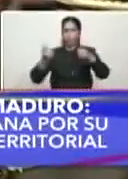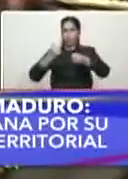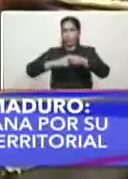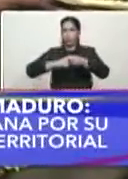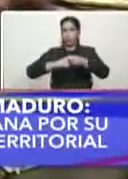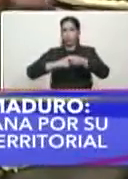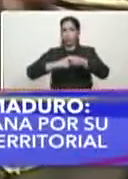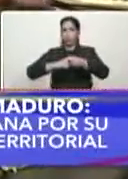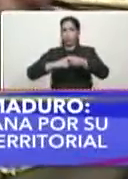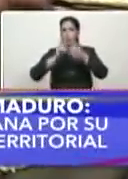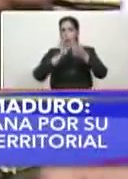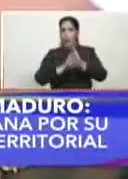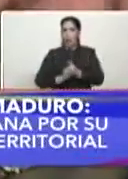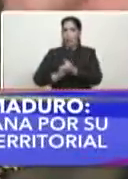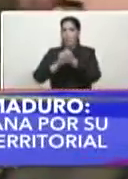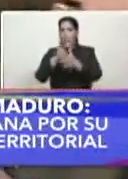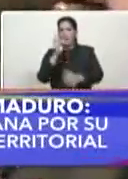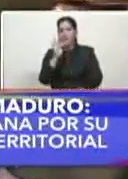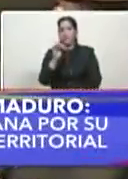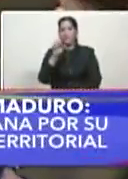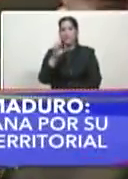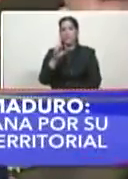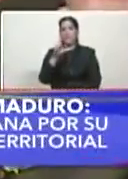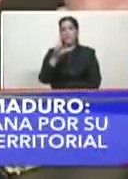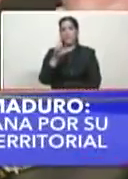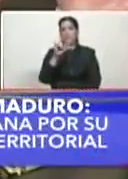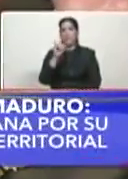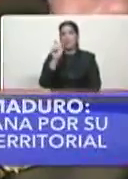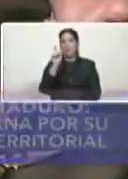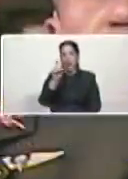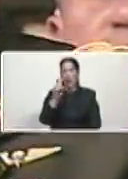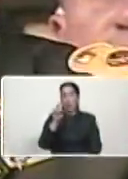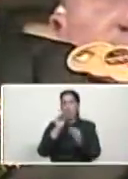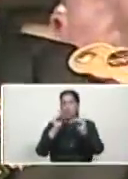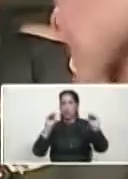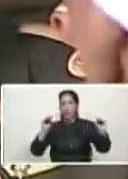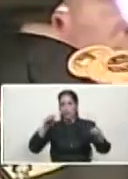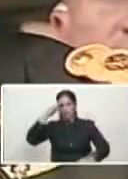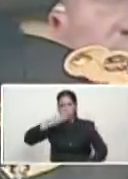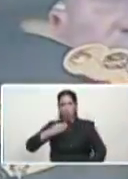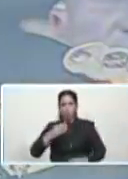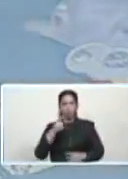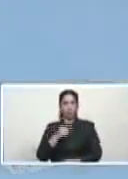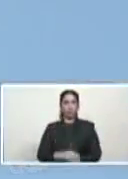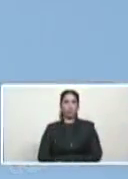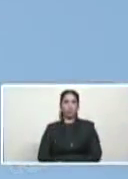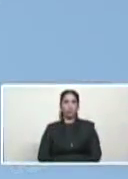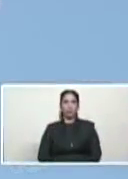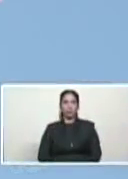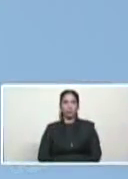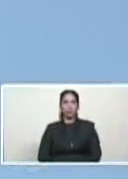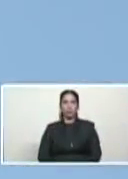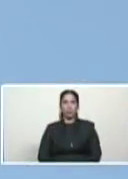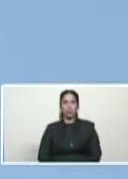Señor General Félix Osorio, por favor, llame a discreción. Entendido, mi comandante en jefe.